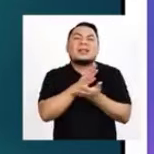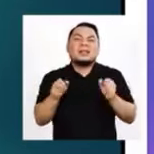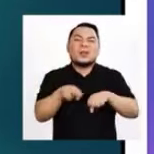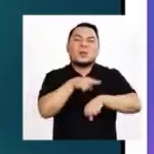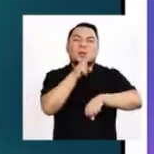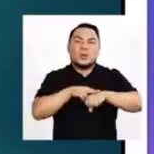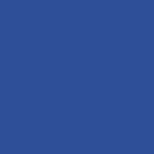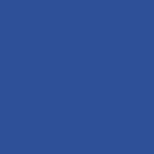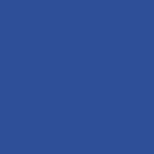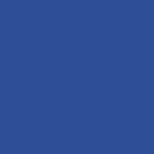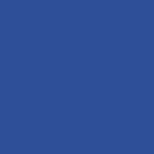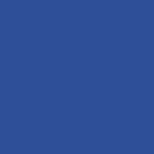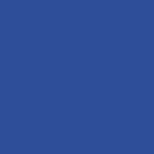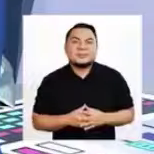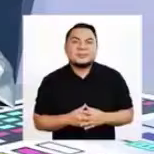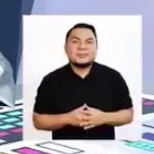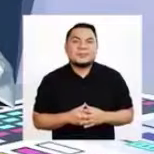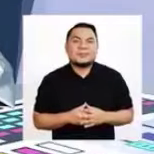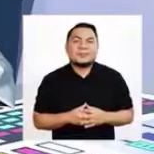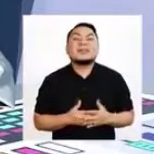a llamarles desastres naturales.